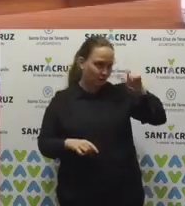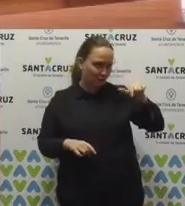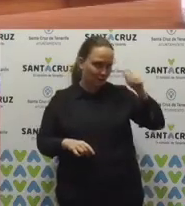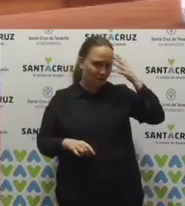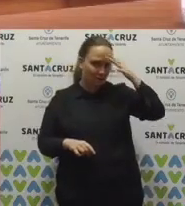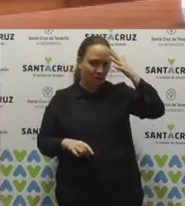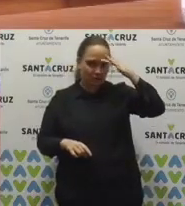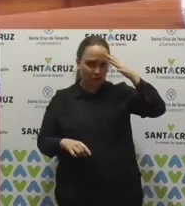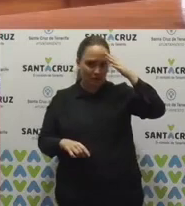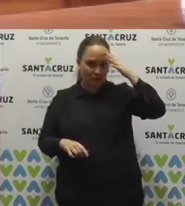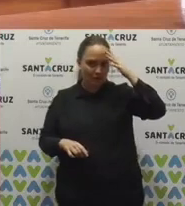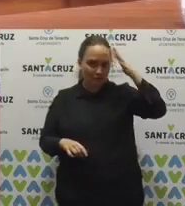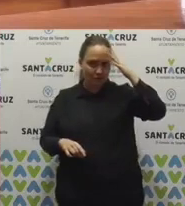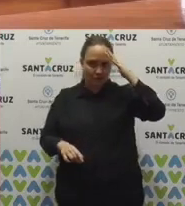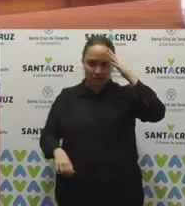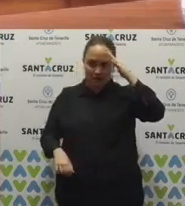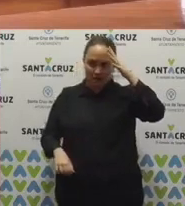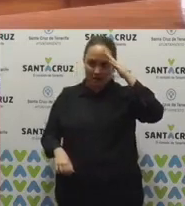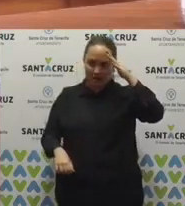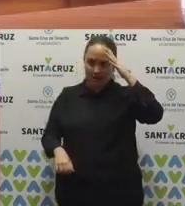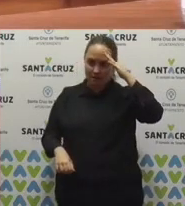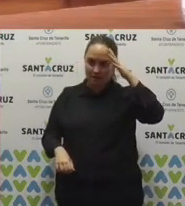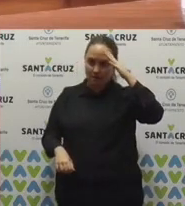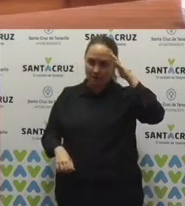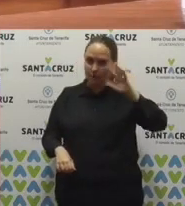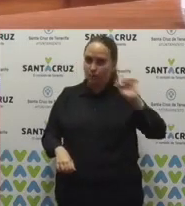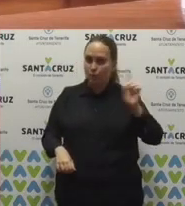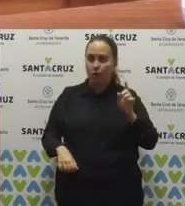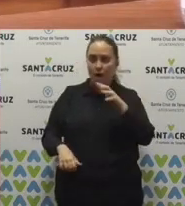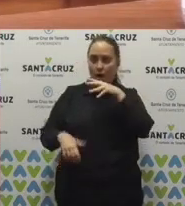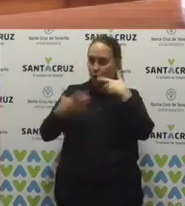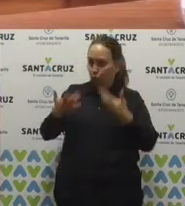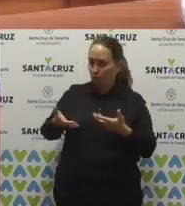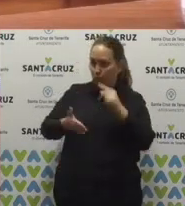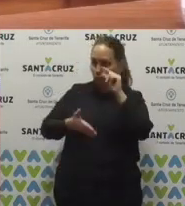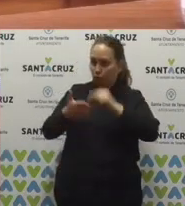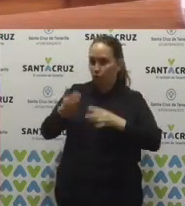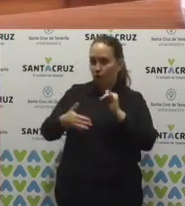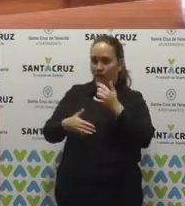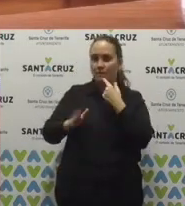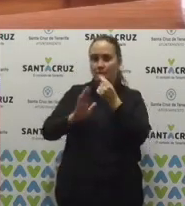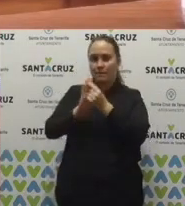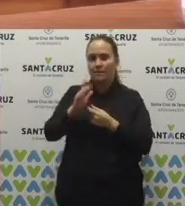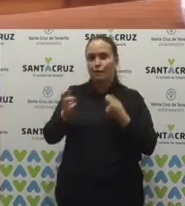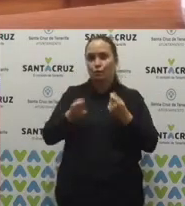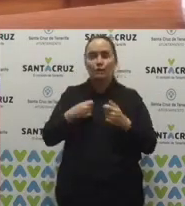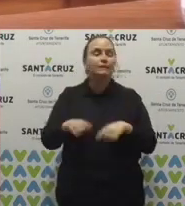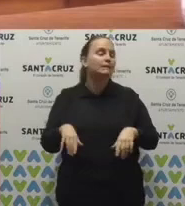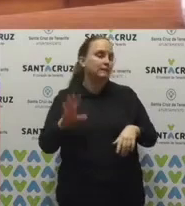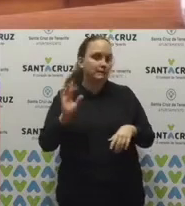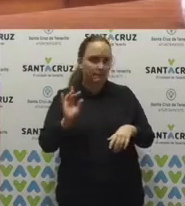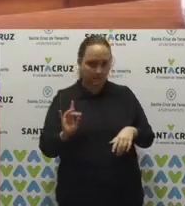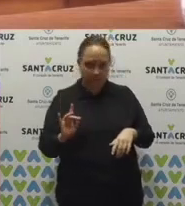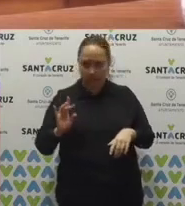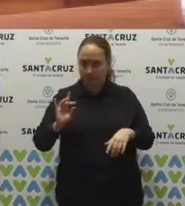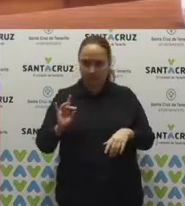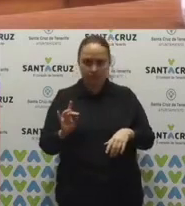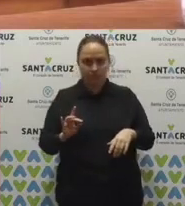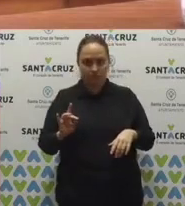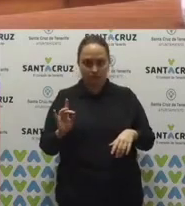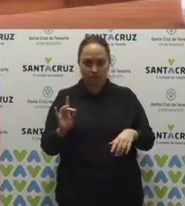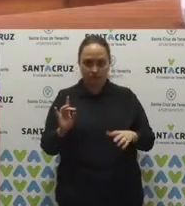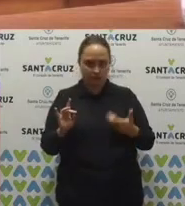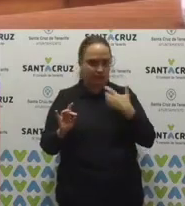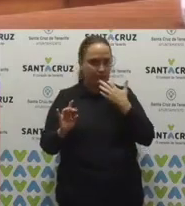entre el desafío si no lo actualmente existe un contrato si establecen las medidas de control si y probablemente si estuviese estuviera otro no llega ese